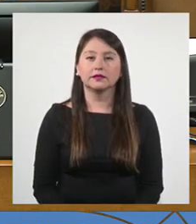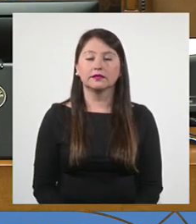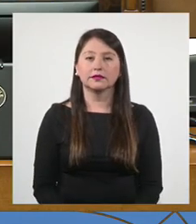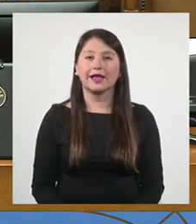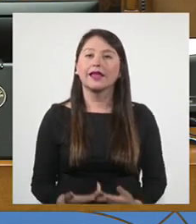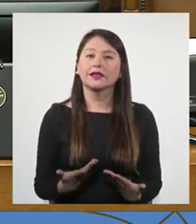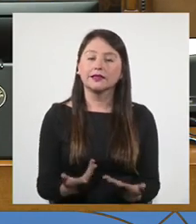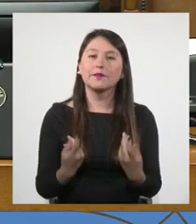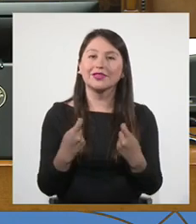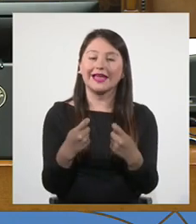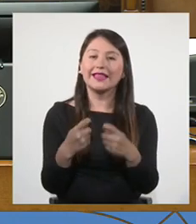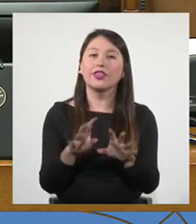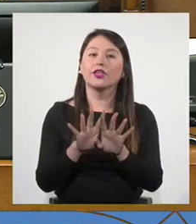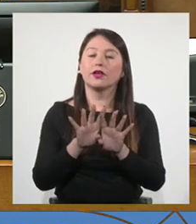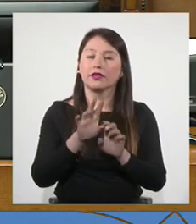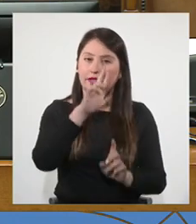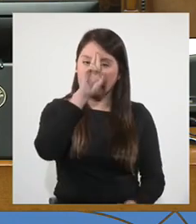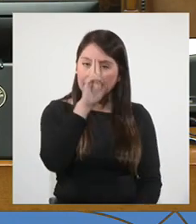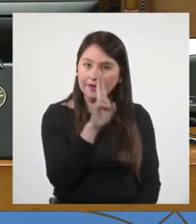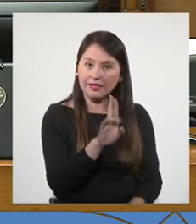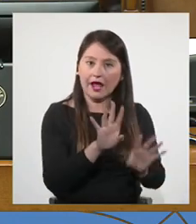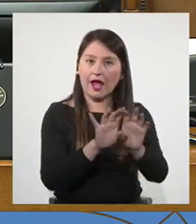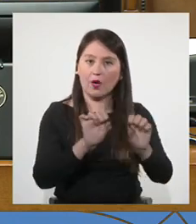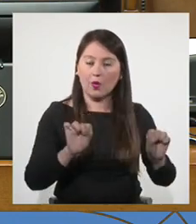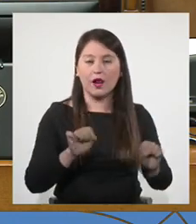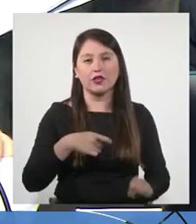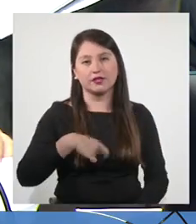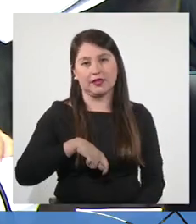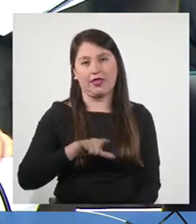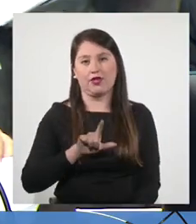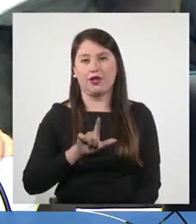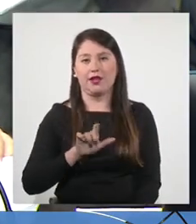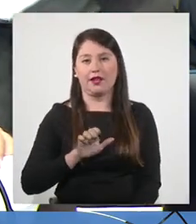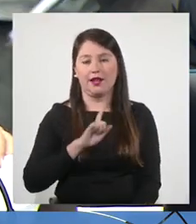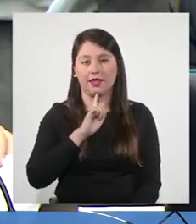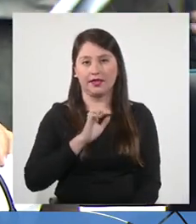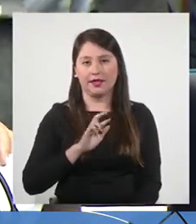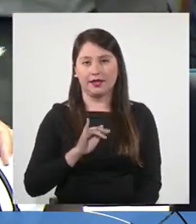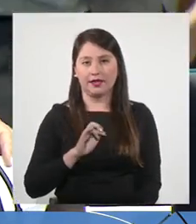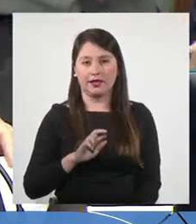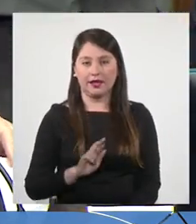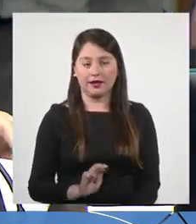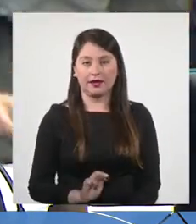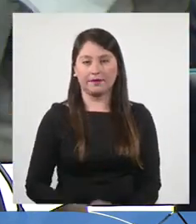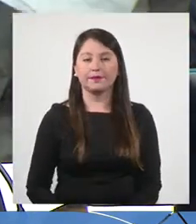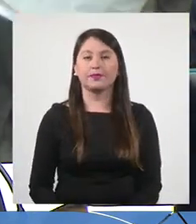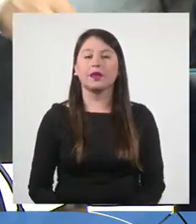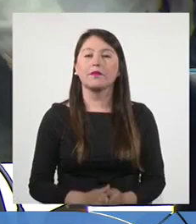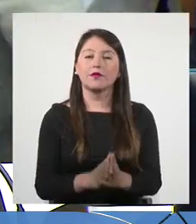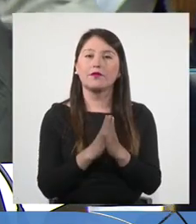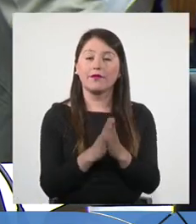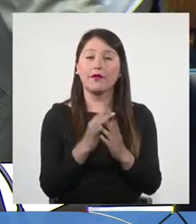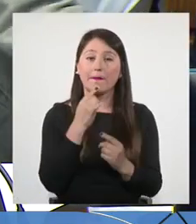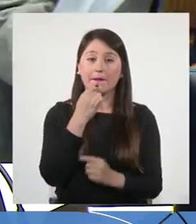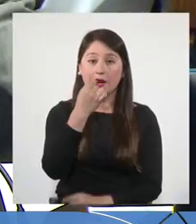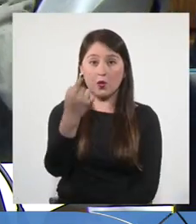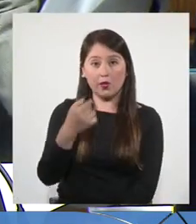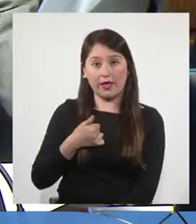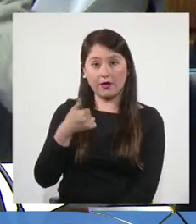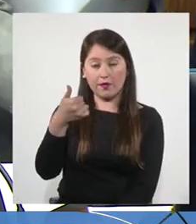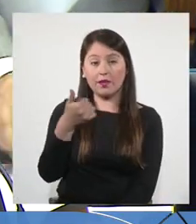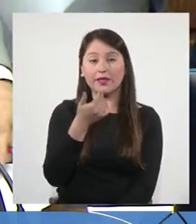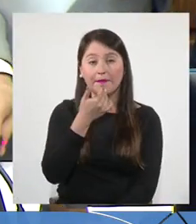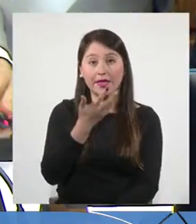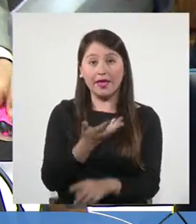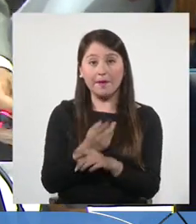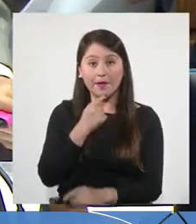Estamos tratando de respetar el acuerdo, senador Letelier. Entonces, la consulta al Ejecutivo, por favor. ¿Es consulta también?